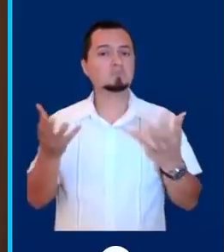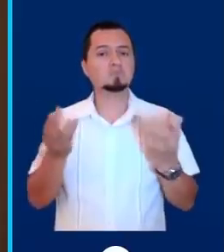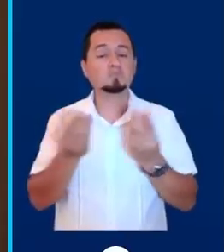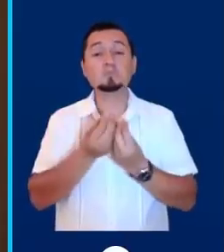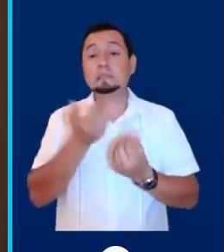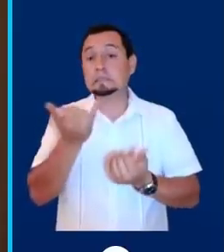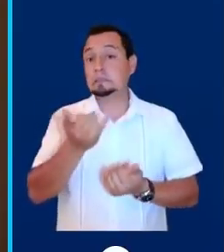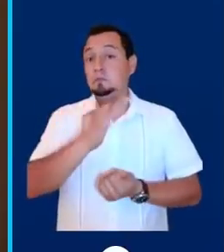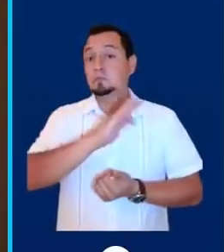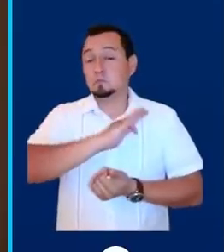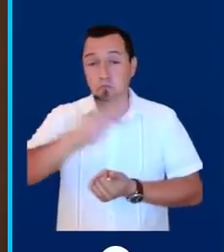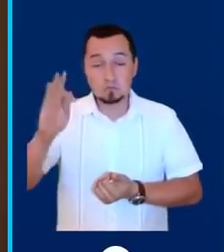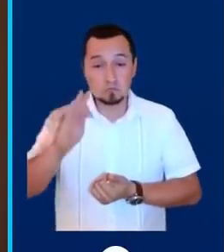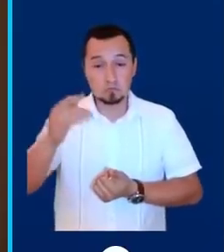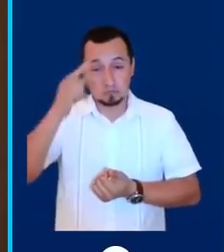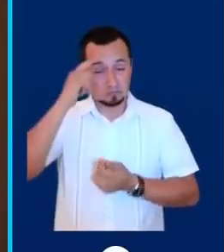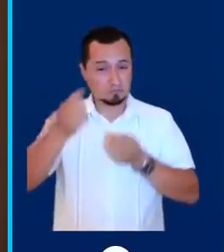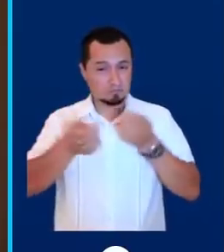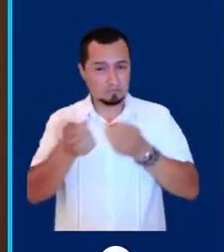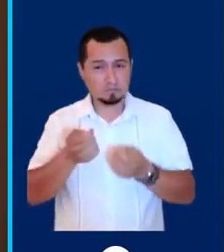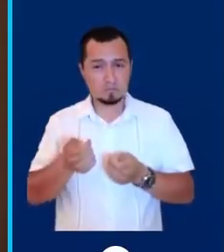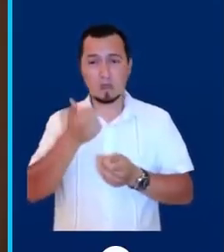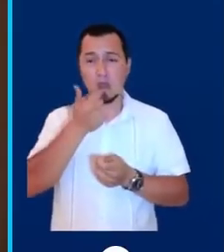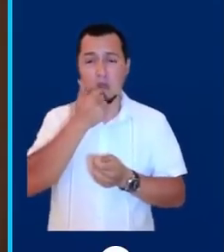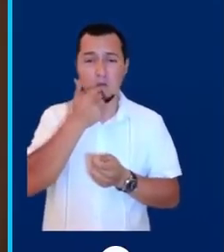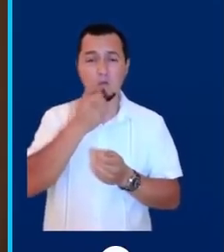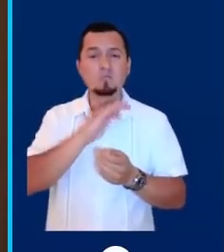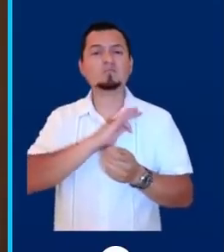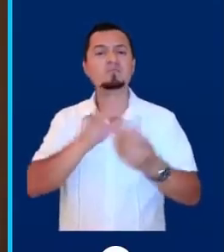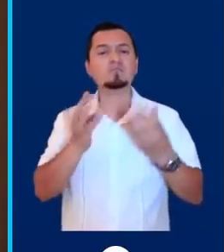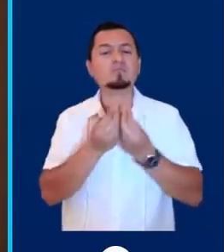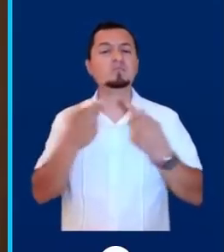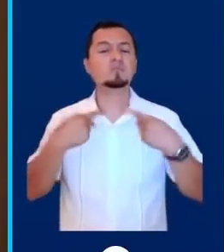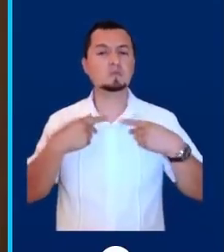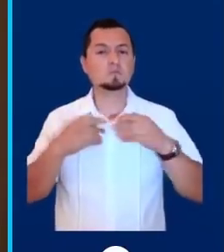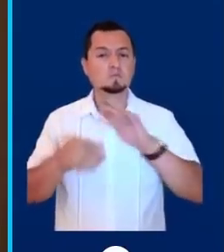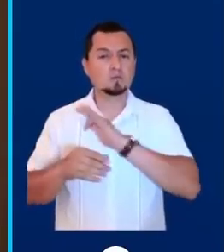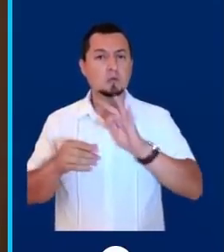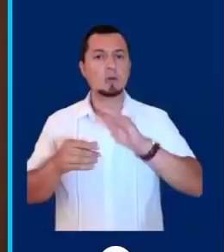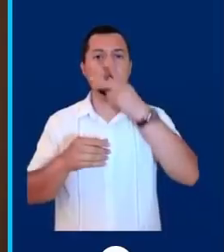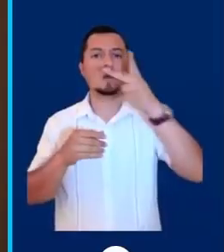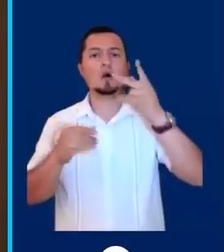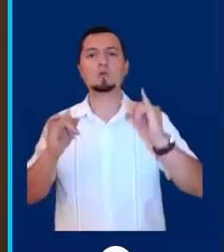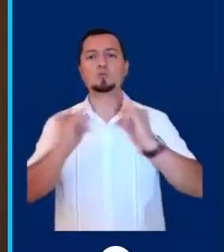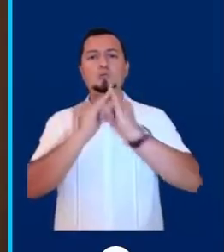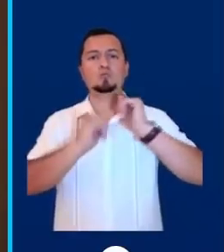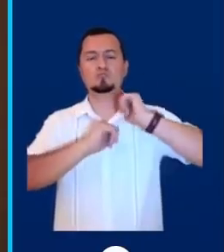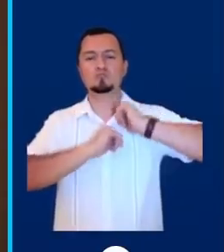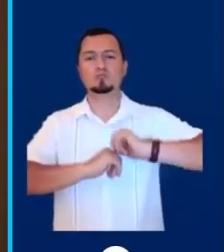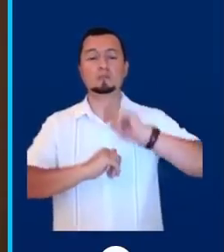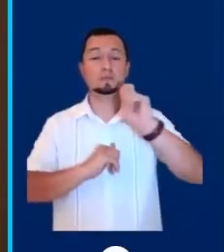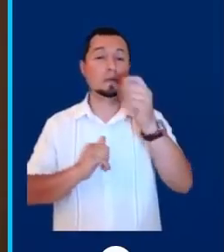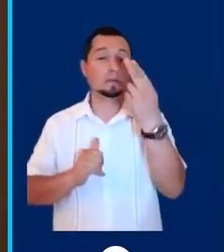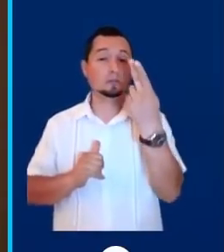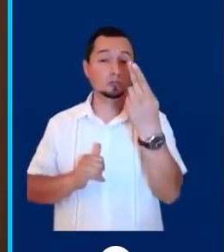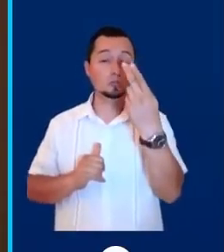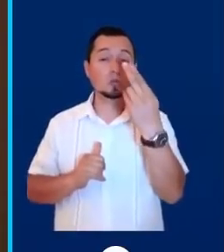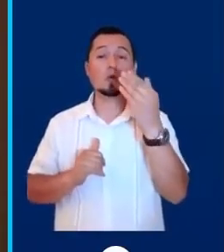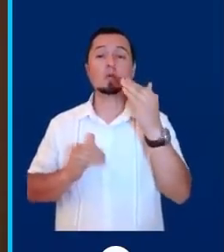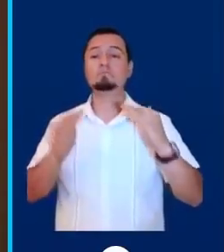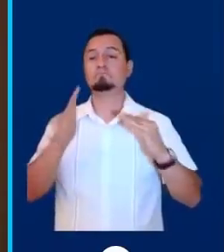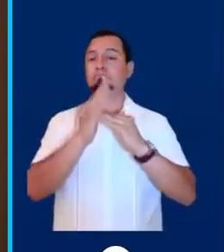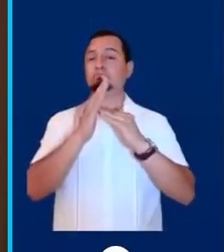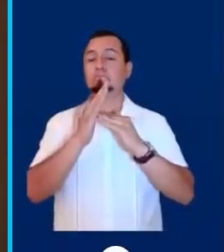muy probablemente incrementar el porcentaje de alumnos permitidos en una institución en algún momento dado del 25%